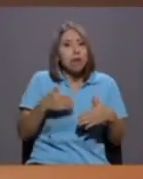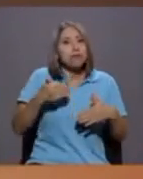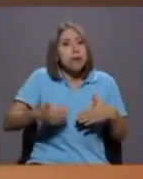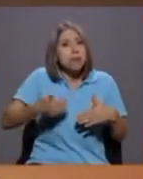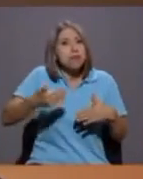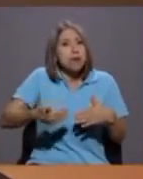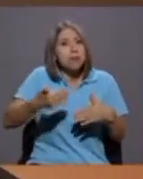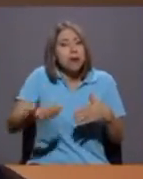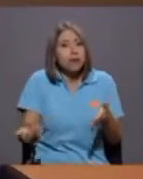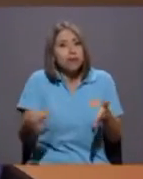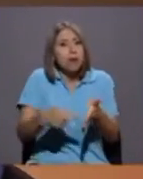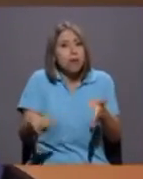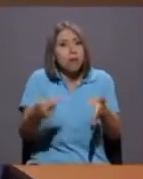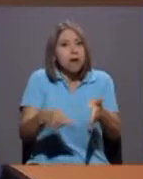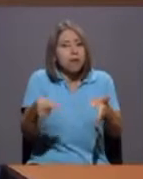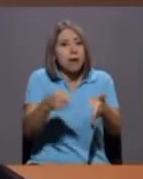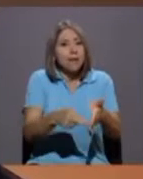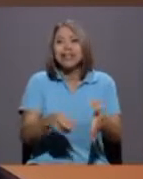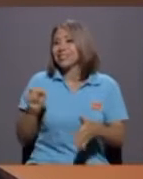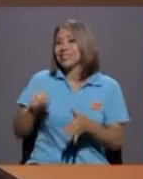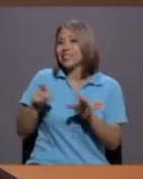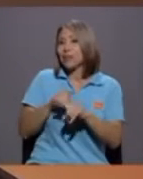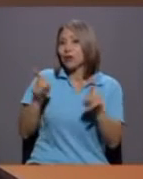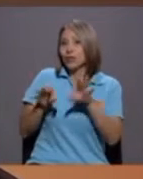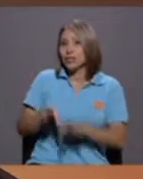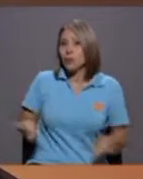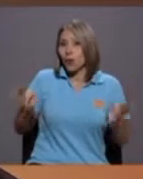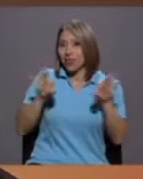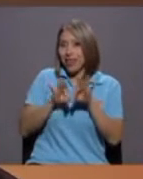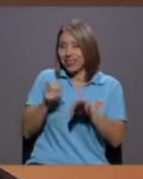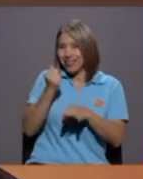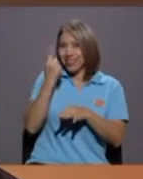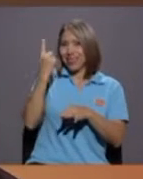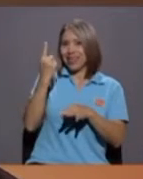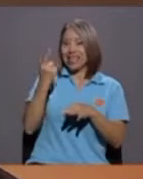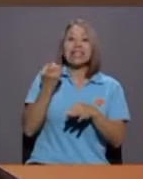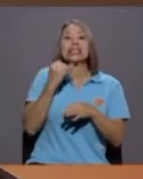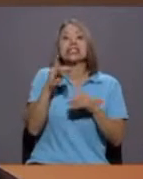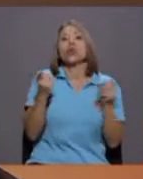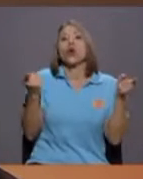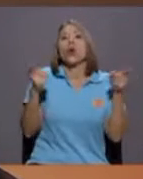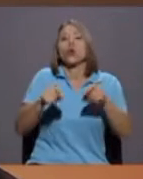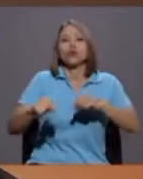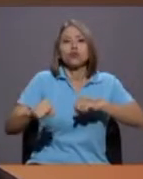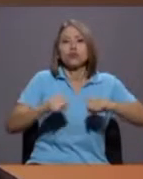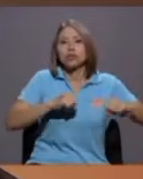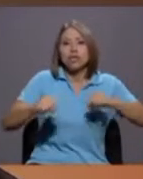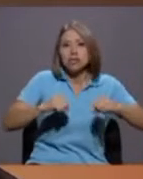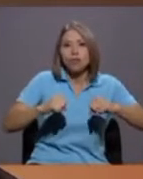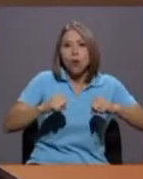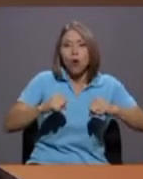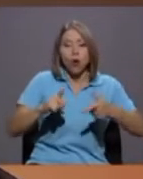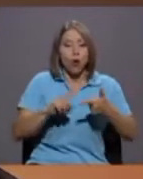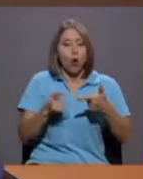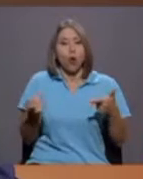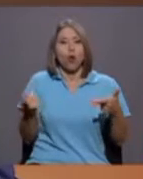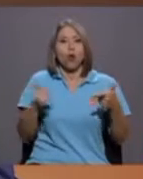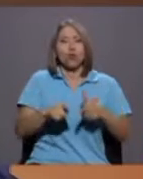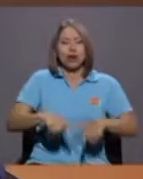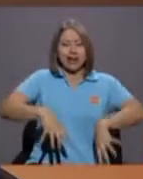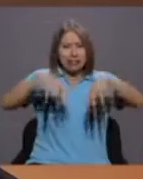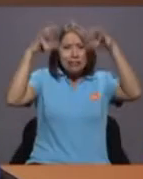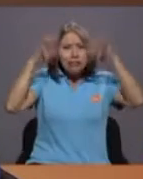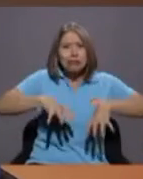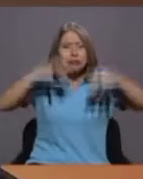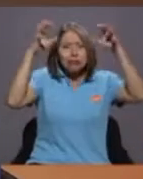lo importante es llegar a entender que el que ocurra un sismo o que ocurra una lluvia intensa o que ocurra una